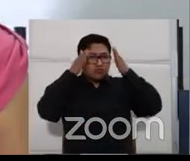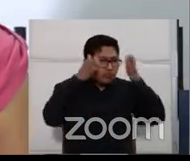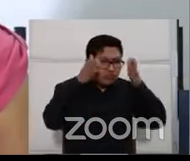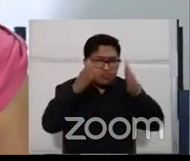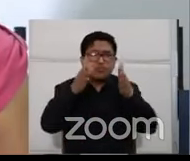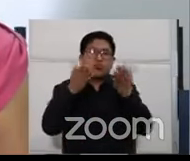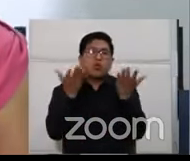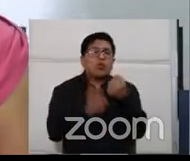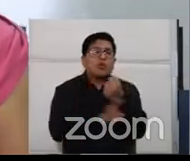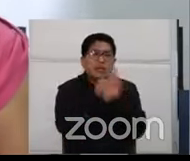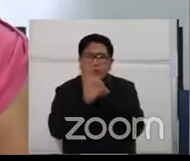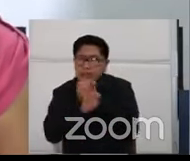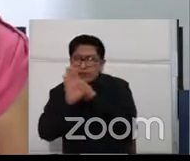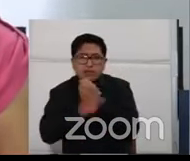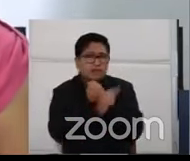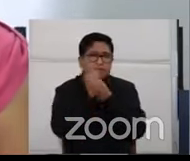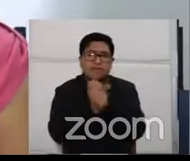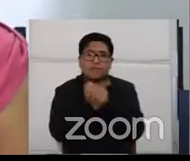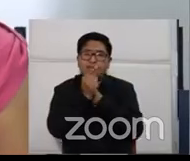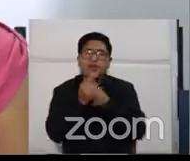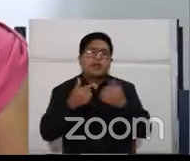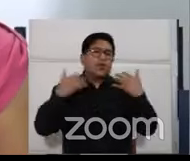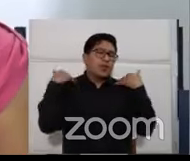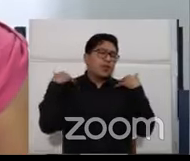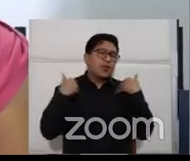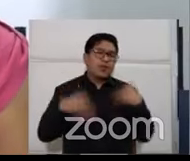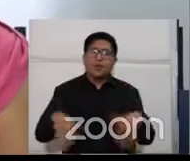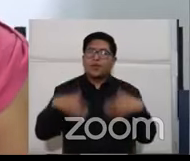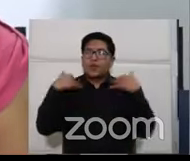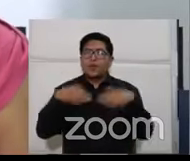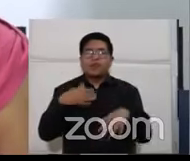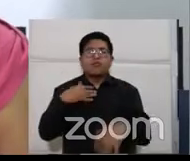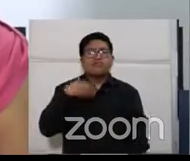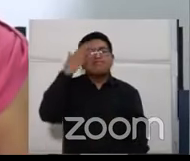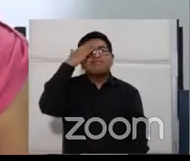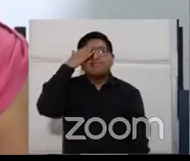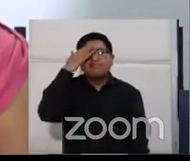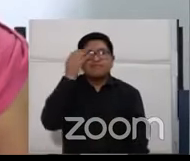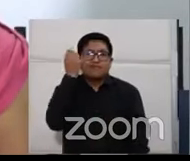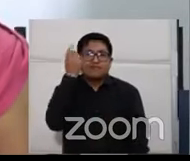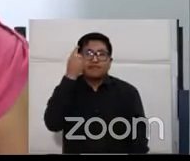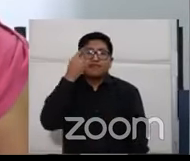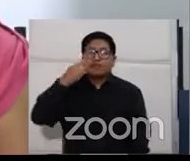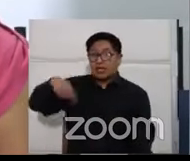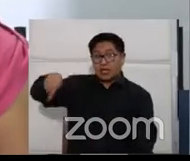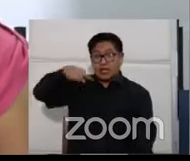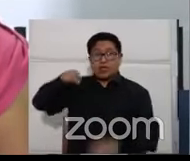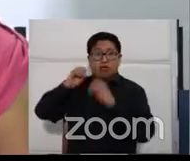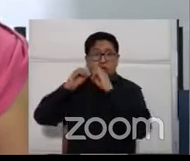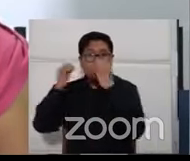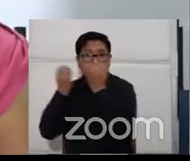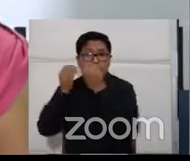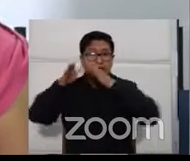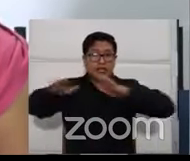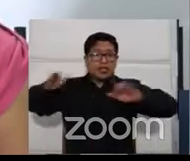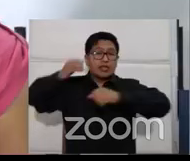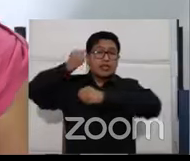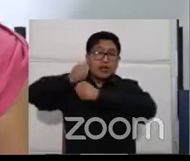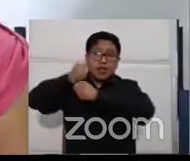derechos sin duda ha sido construido con el aporte de la unesco de las niñas niños y adolescentes